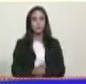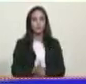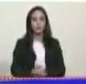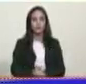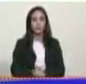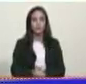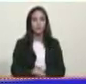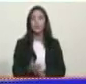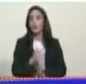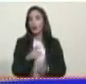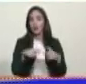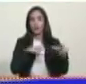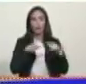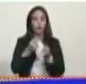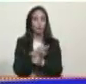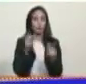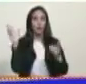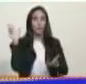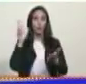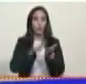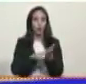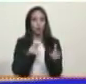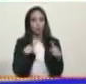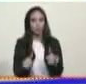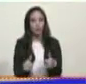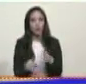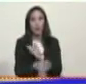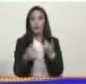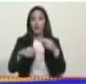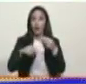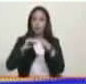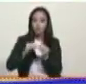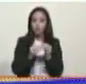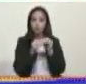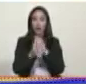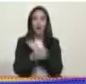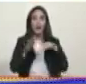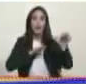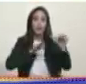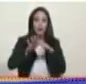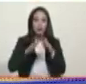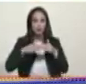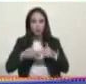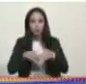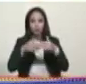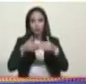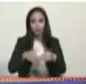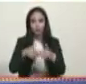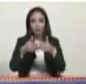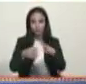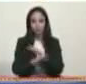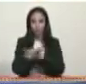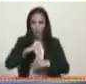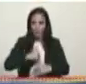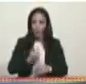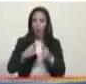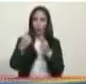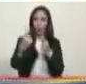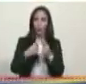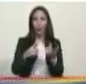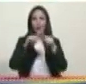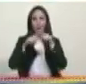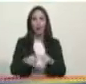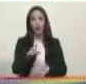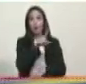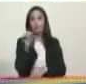Bueno, está autorizado, fíjense, estamos terminando la construcción de 15 embarcaciones de pasajeros que pueden transportar hasta